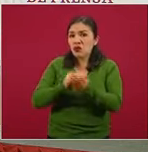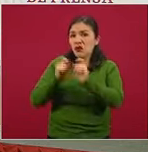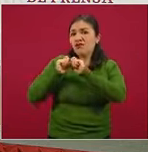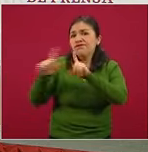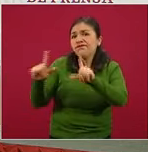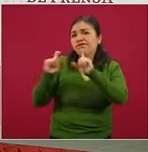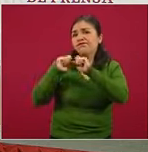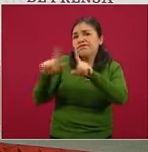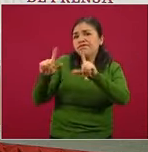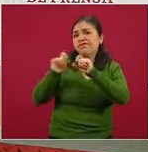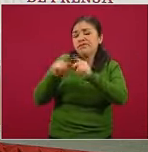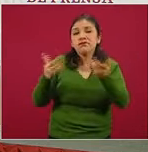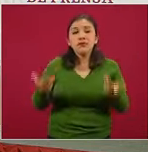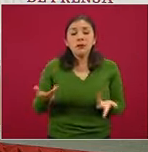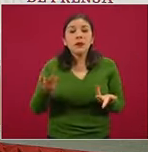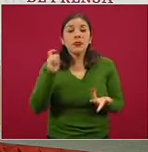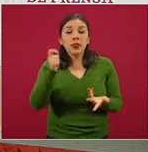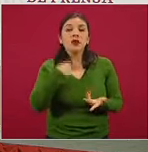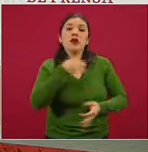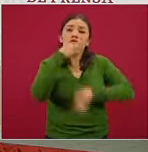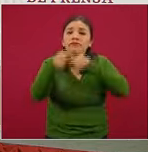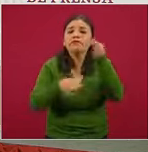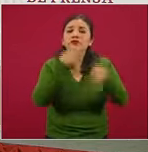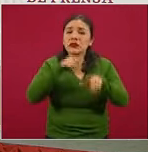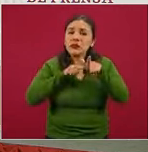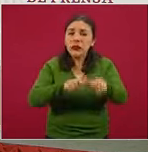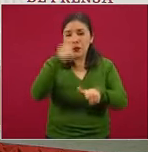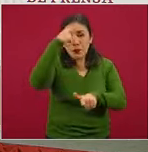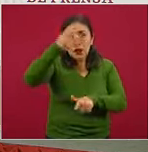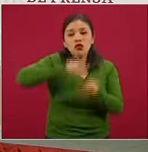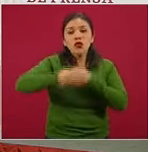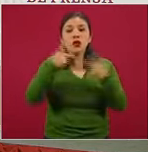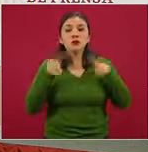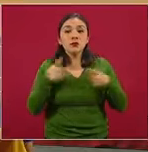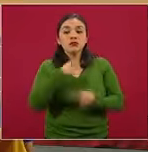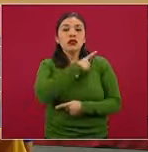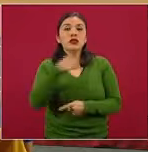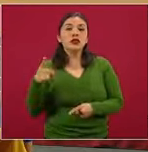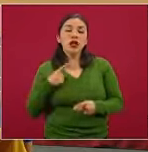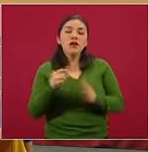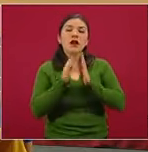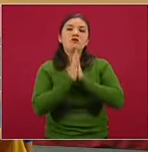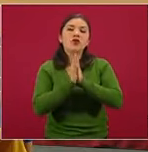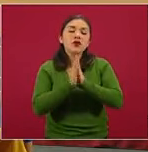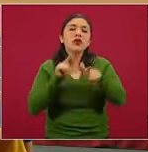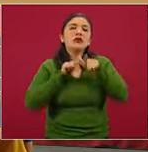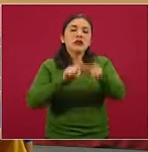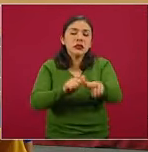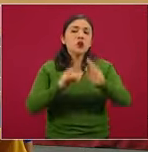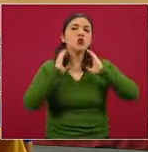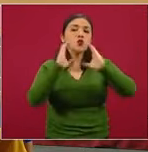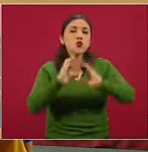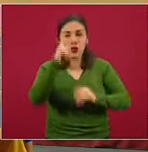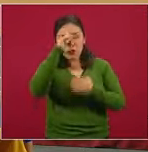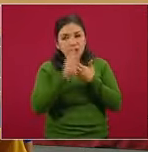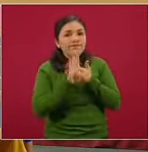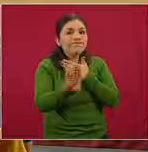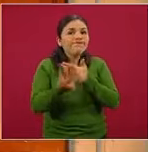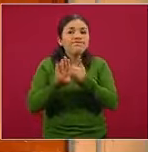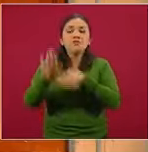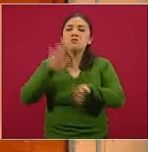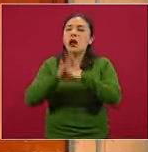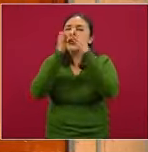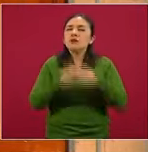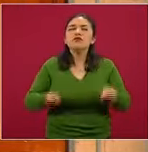la estadística, y el llamado continuo a la población es a mantener las actividades de prevención, sobre